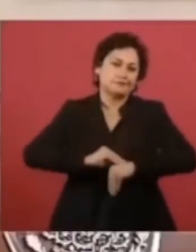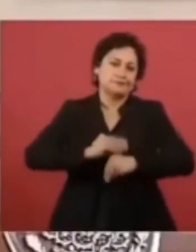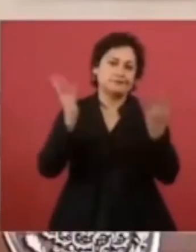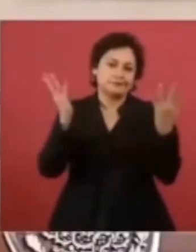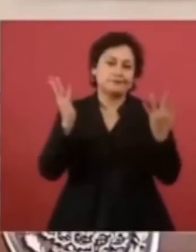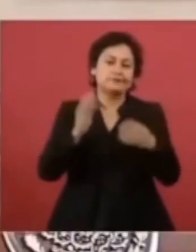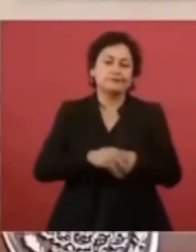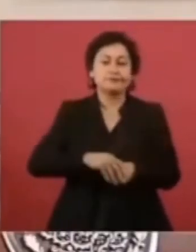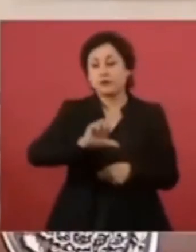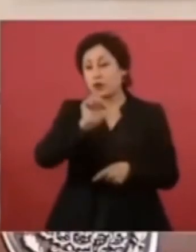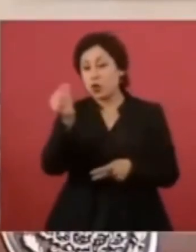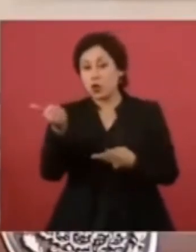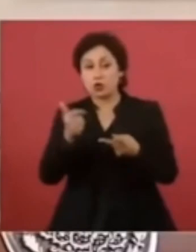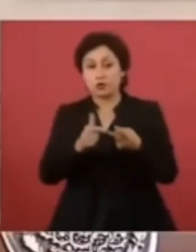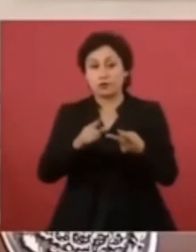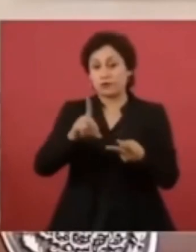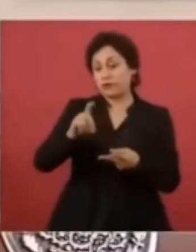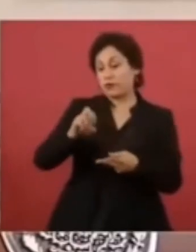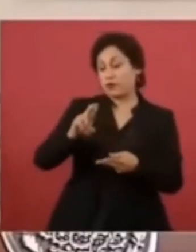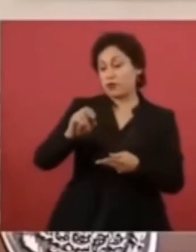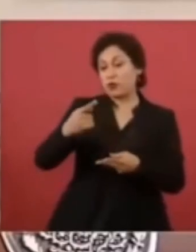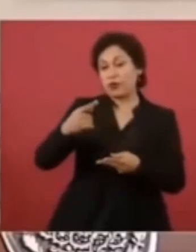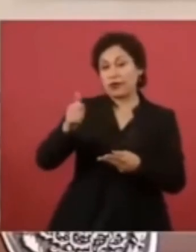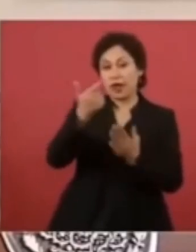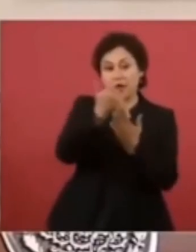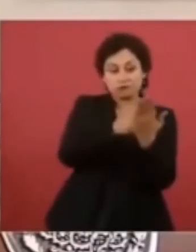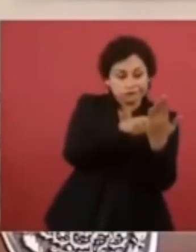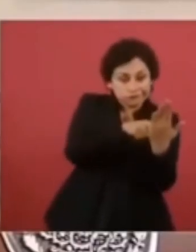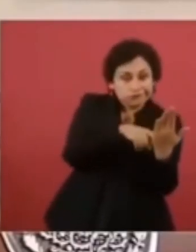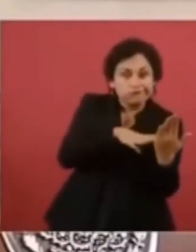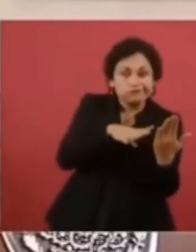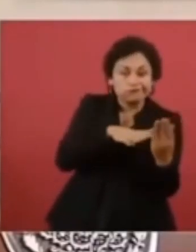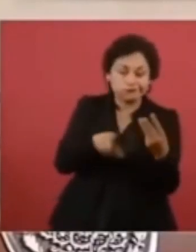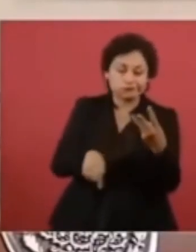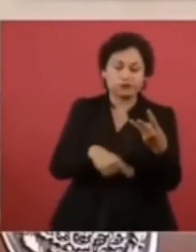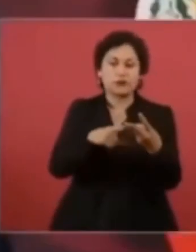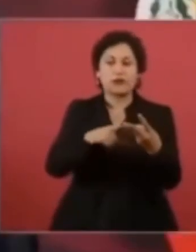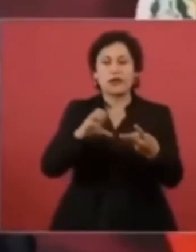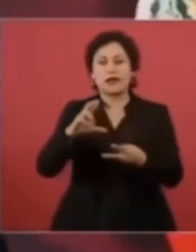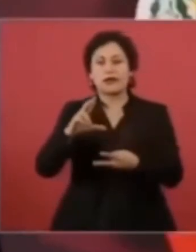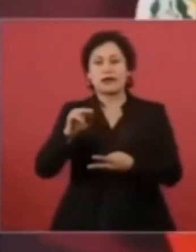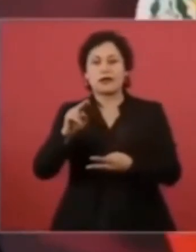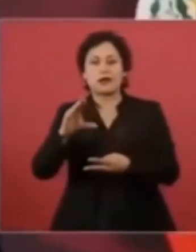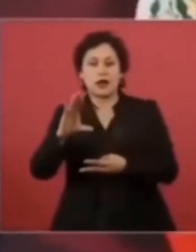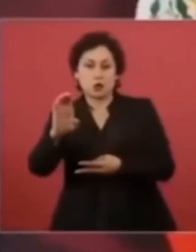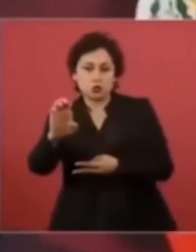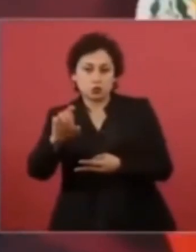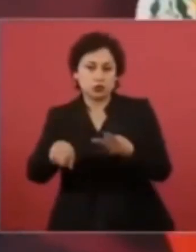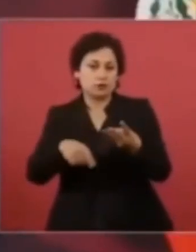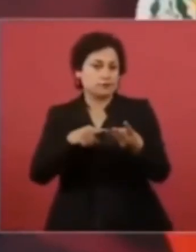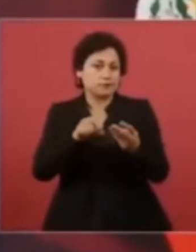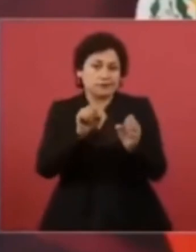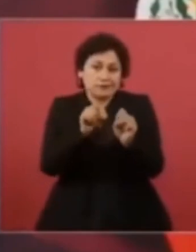López Dóriga, pues está ahí en la lista. Krause, pues también